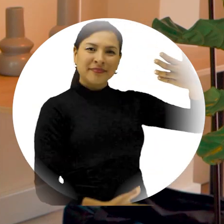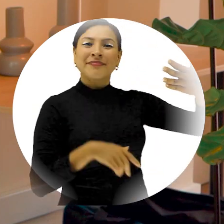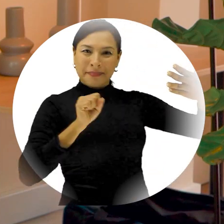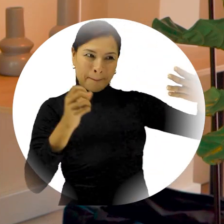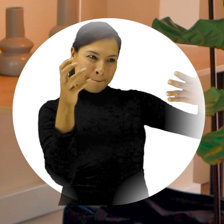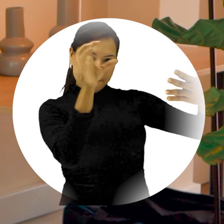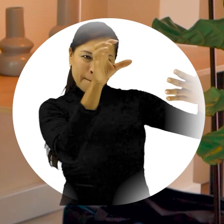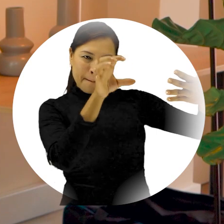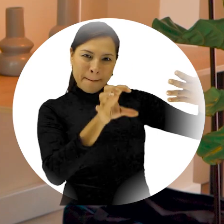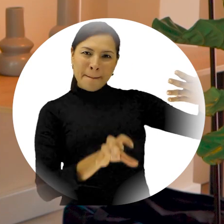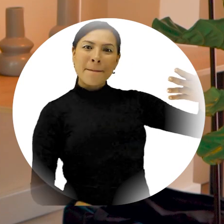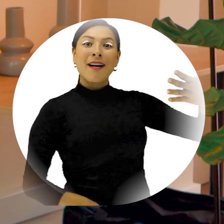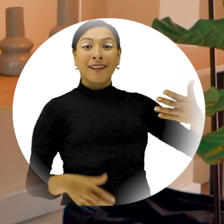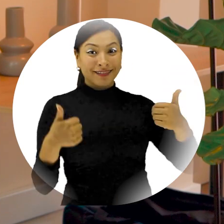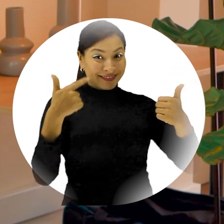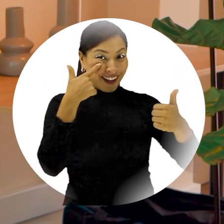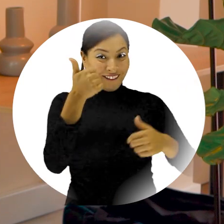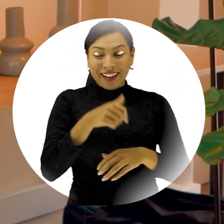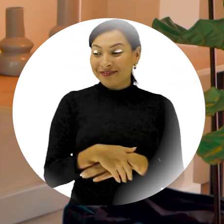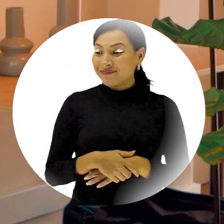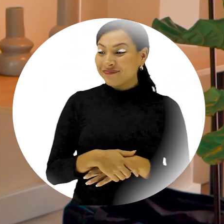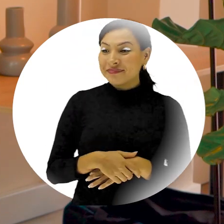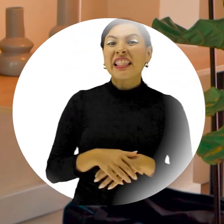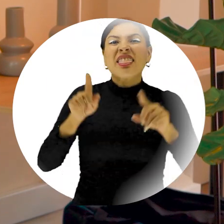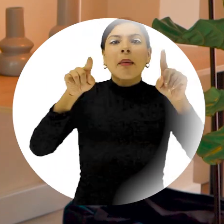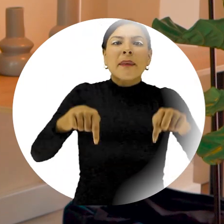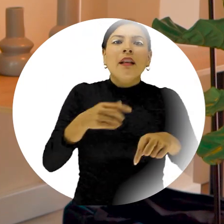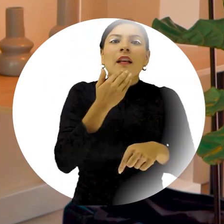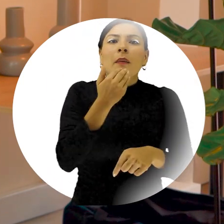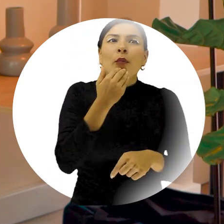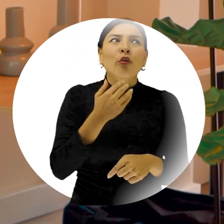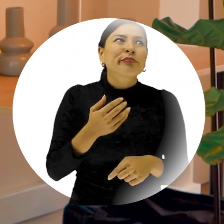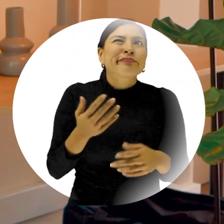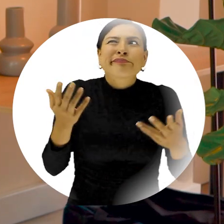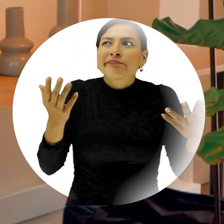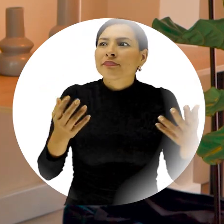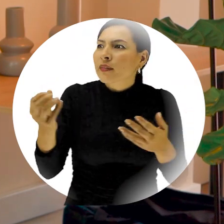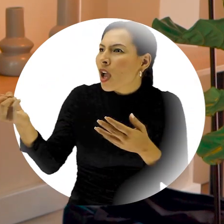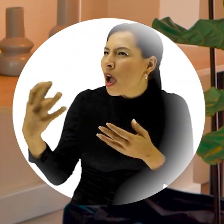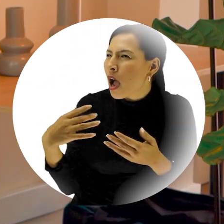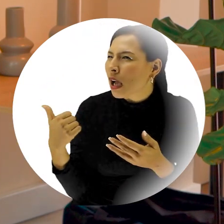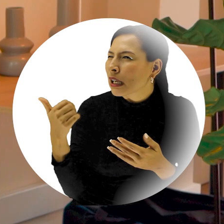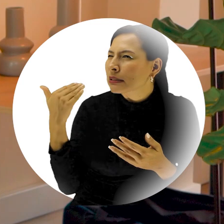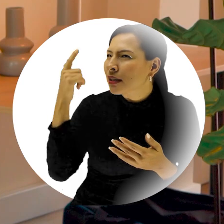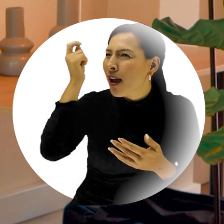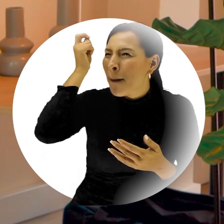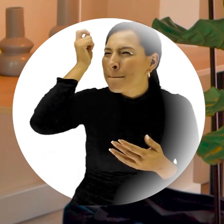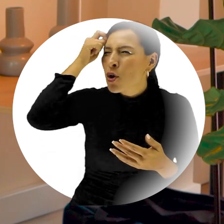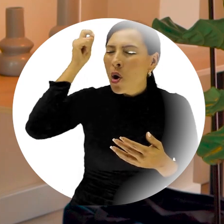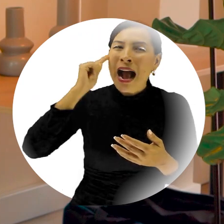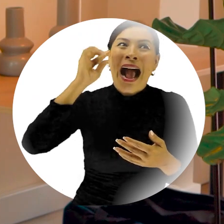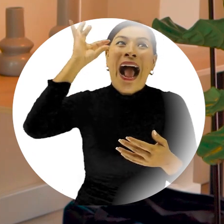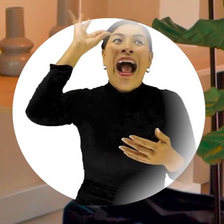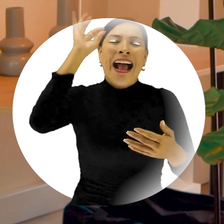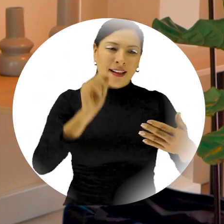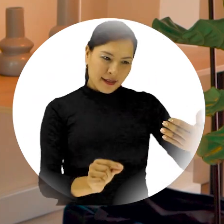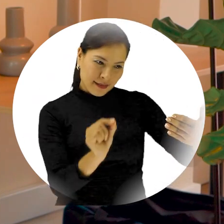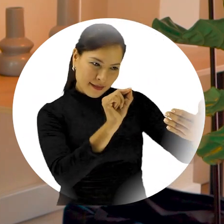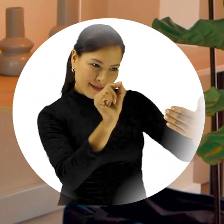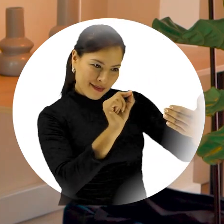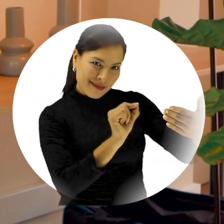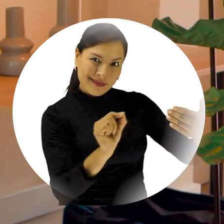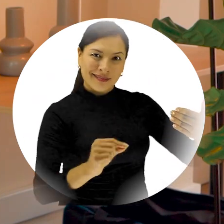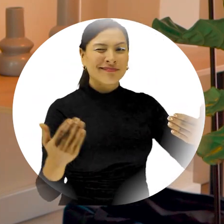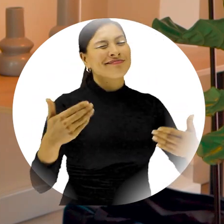espacio como para colocar claves, digamos, esta fue la señora que nos dijo que tal cosa o cosas para que uno se acuerde sobre de qué